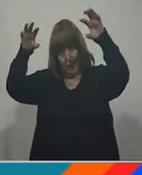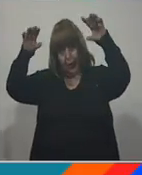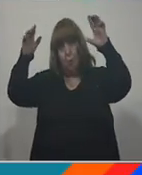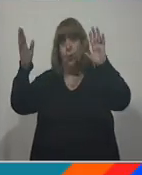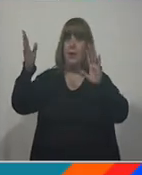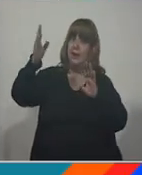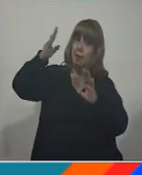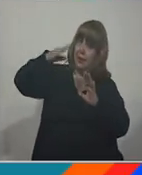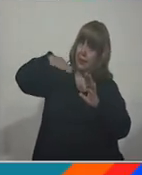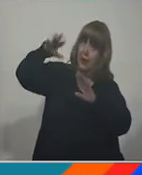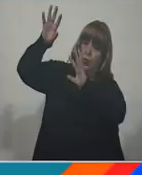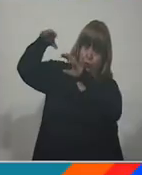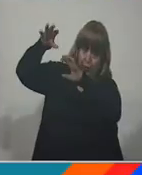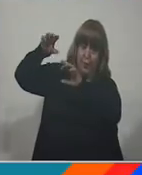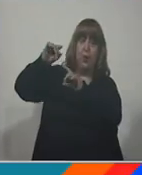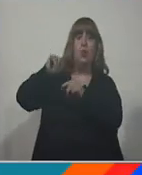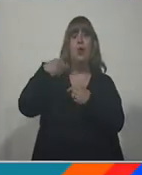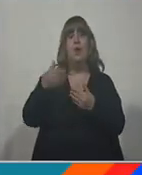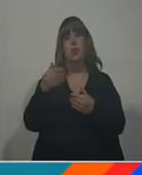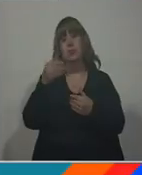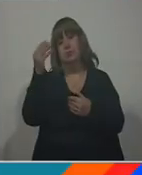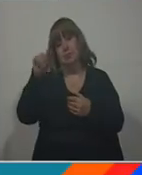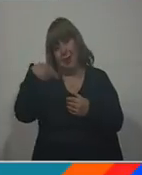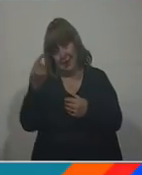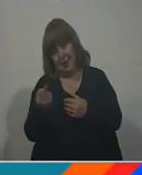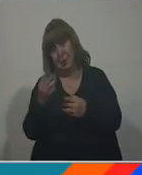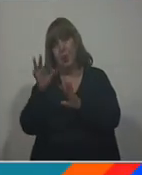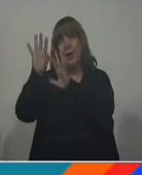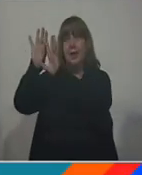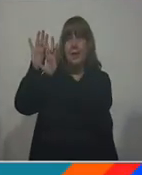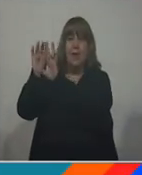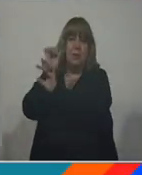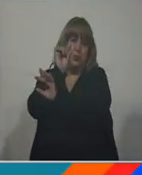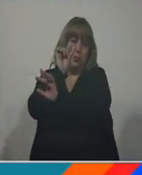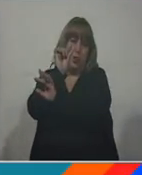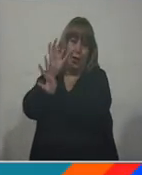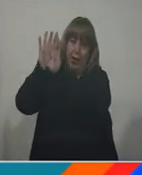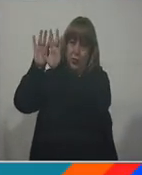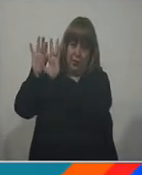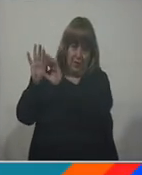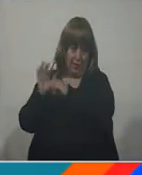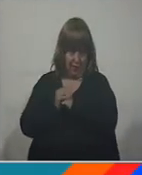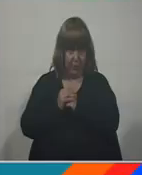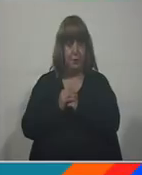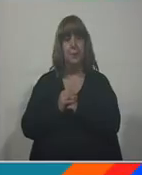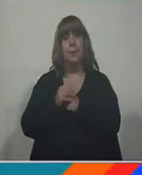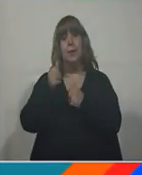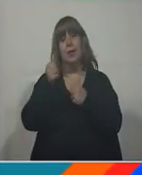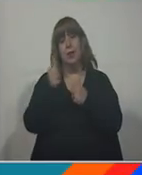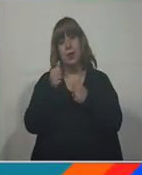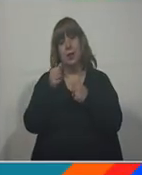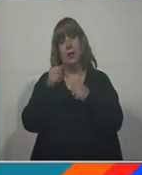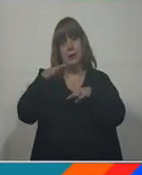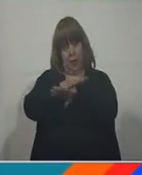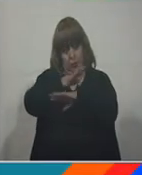de la cordillera de los Andes, es para el día de mañana alguna nevisca, pero no, no más que eso, Ricardo. En lo que tiene que ver con